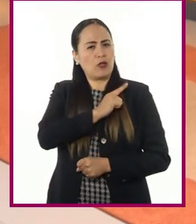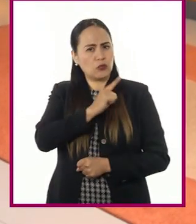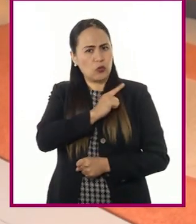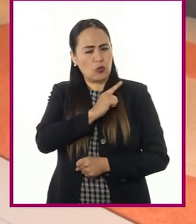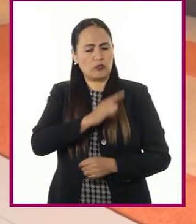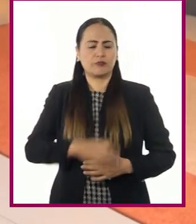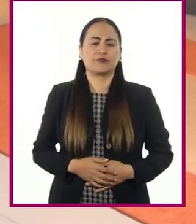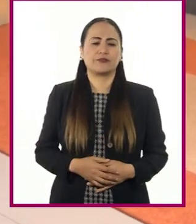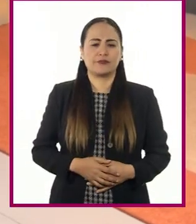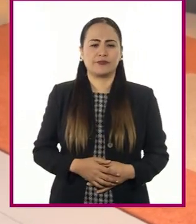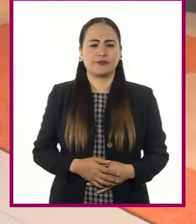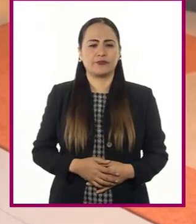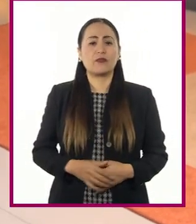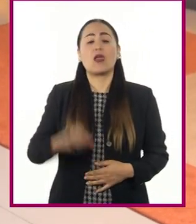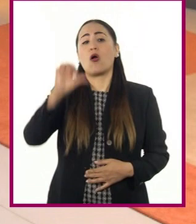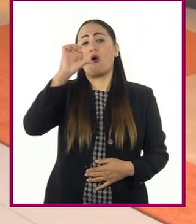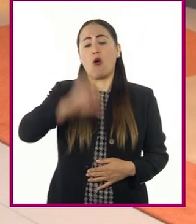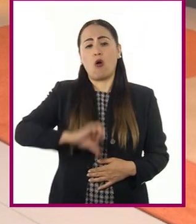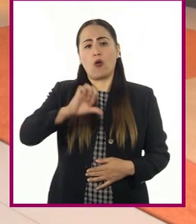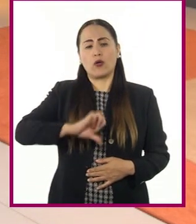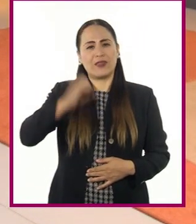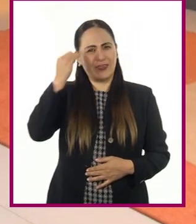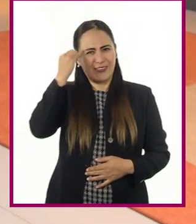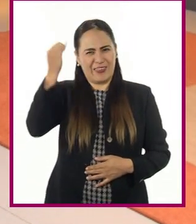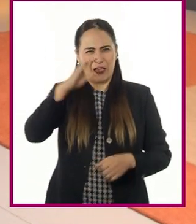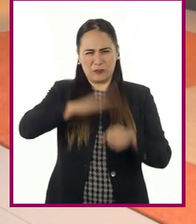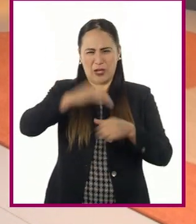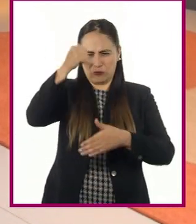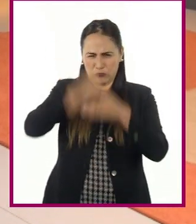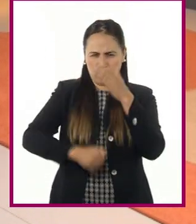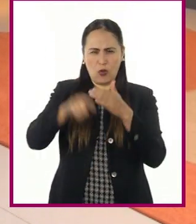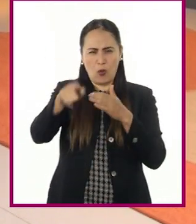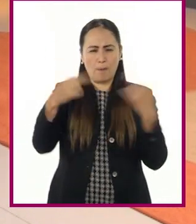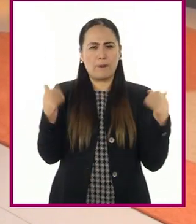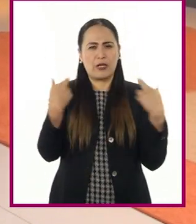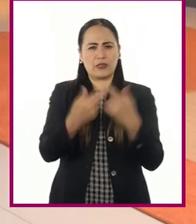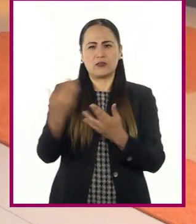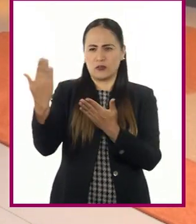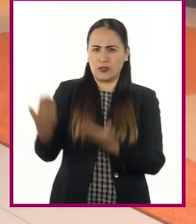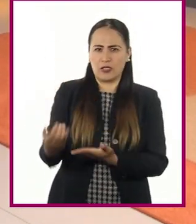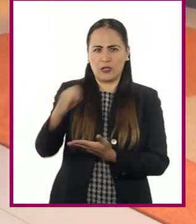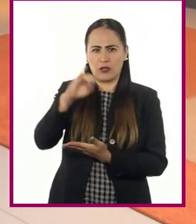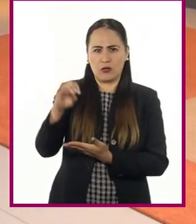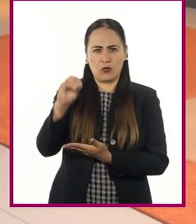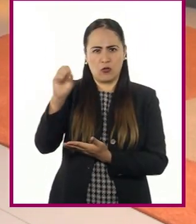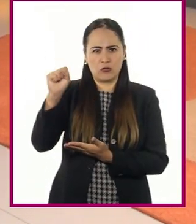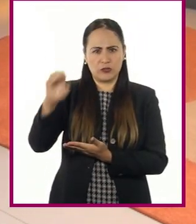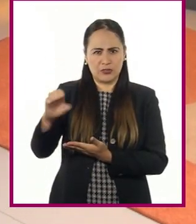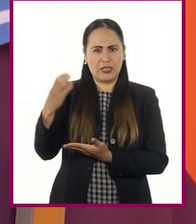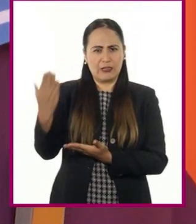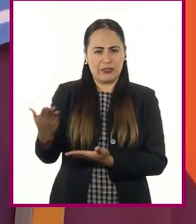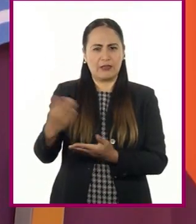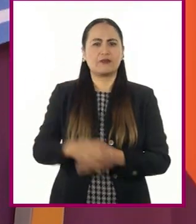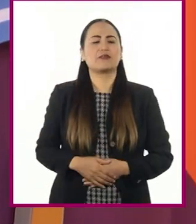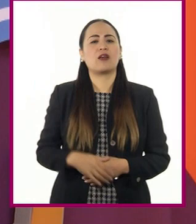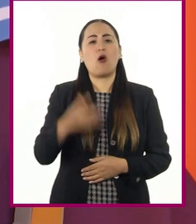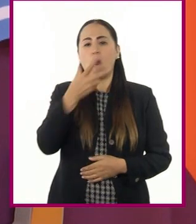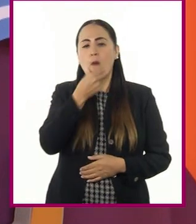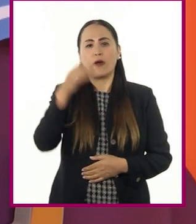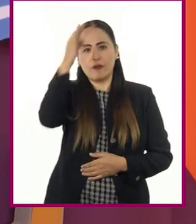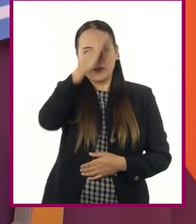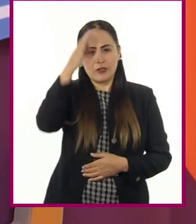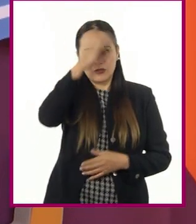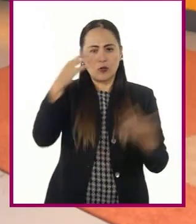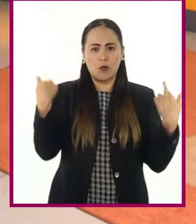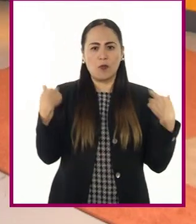Para profundizar en estas ideas, hoy nos acompaña el maestro José Domingo Arturo de la Rosa Rosas, quien es filósofo y